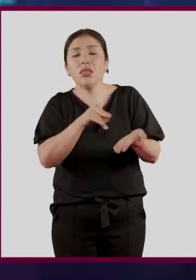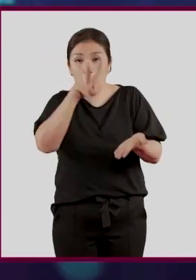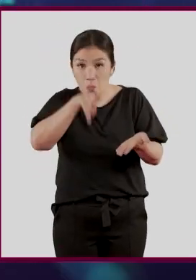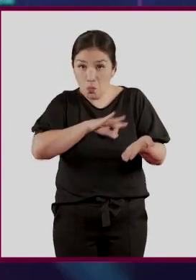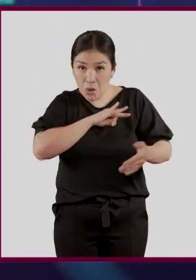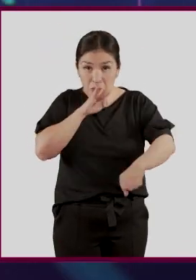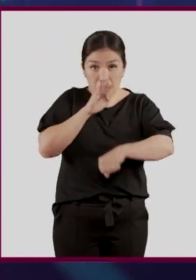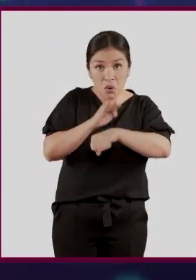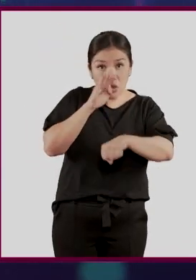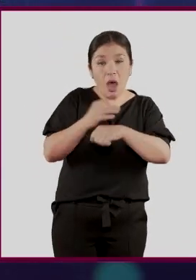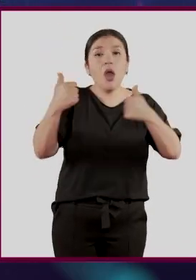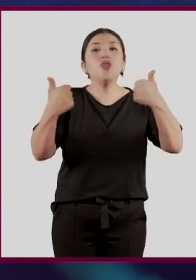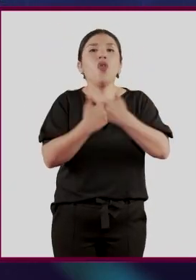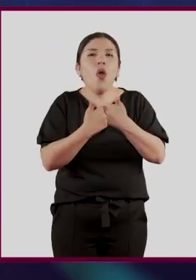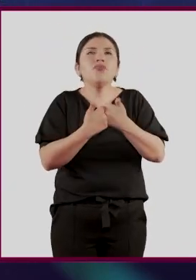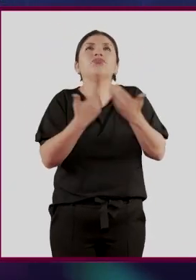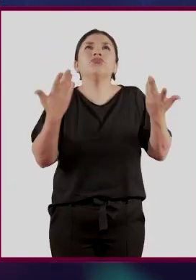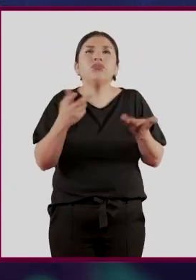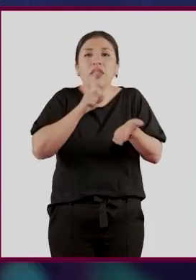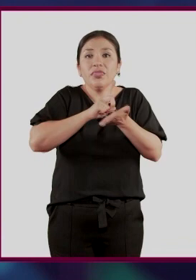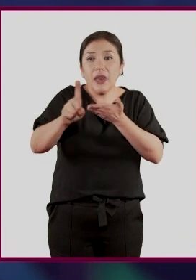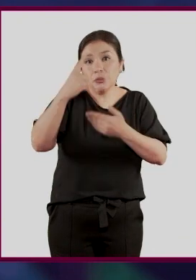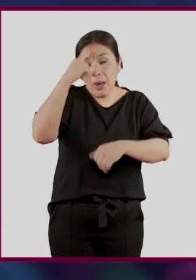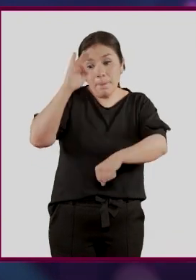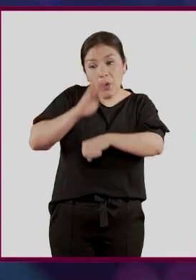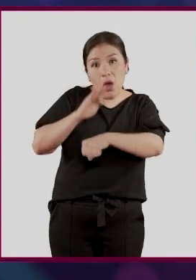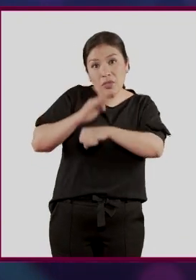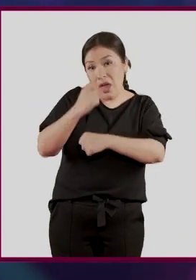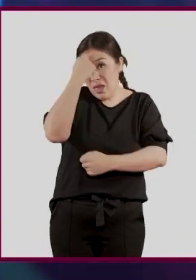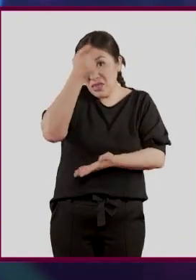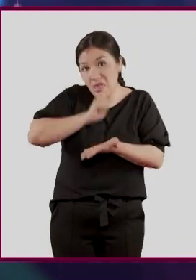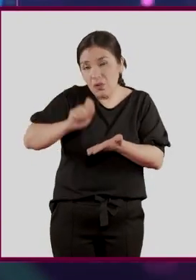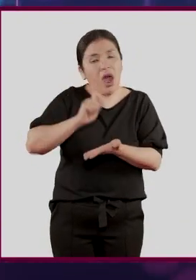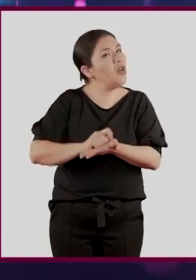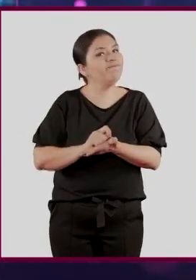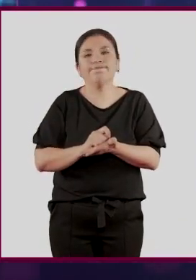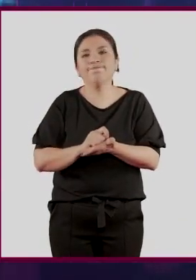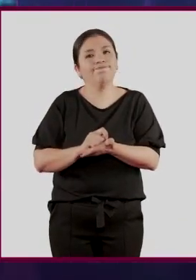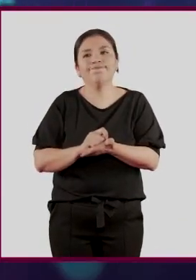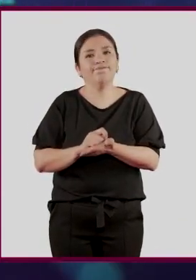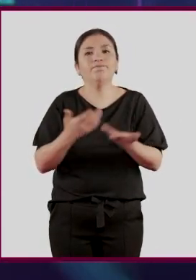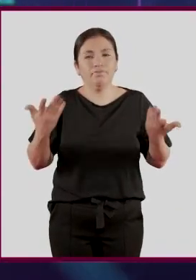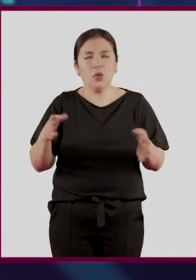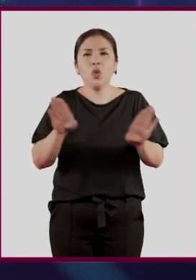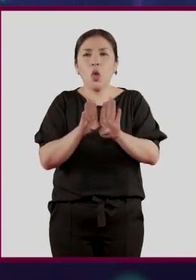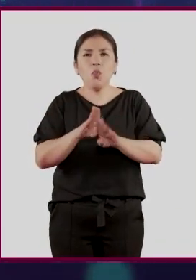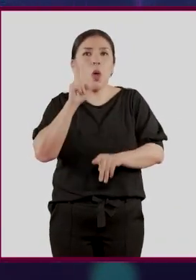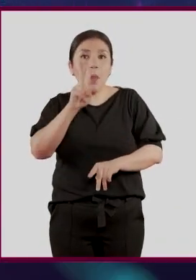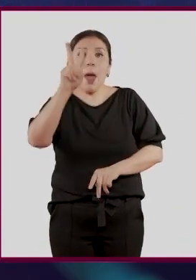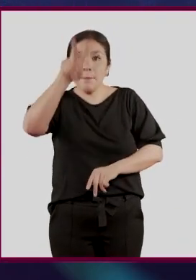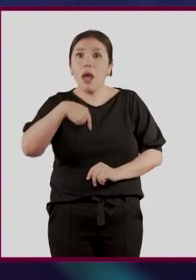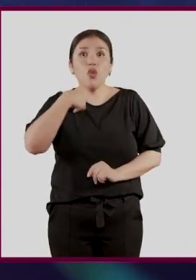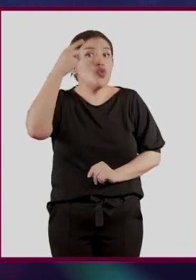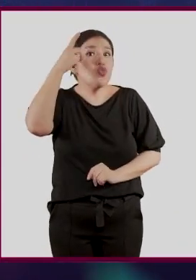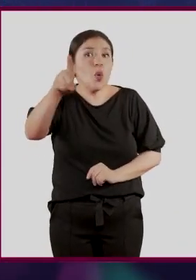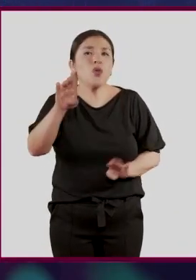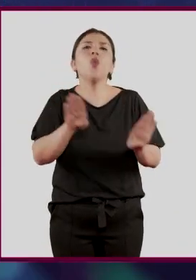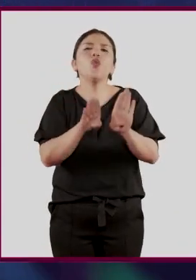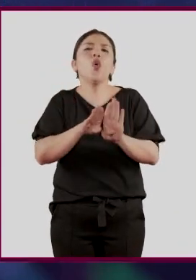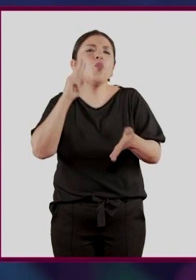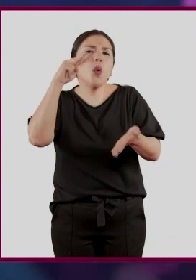objeto de protección por parte del derecho de propiedad intelectual. Para comprobar la autoría de una obra, por